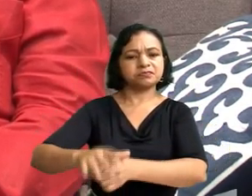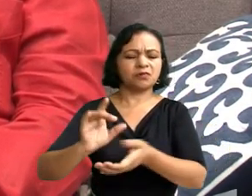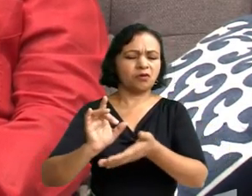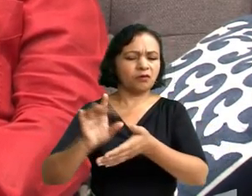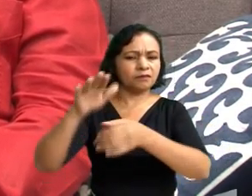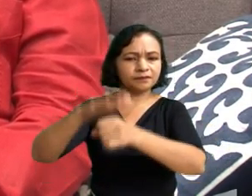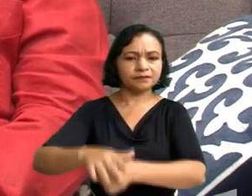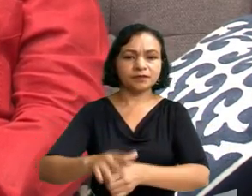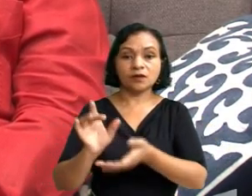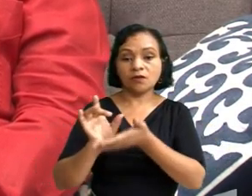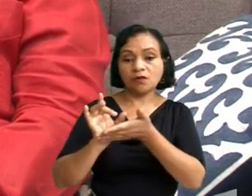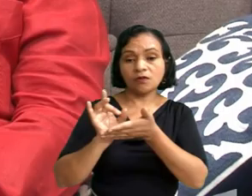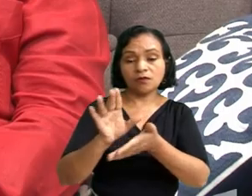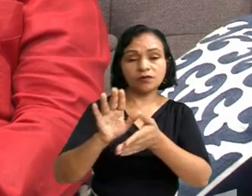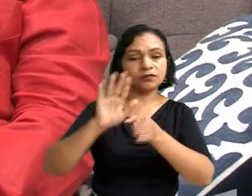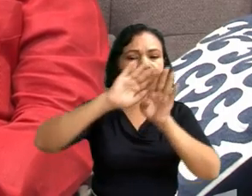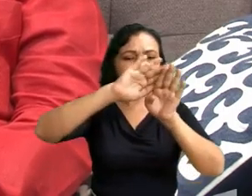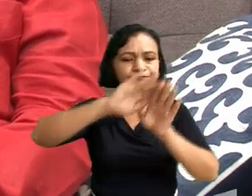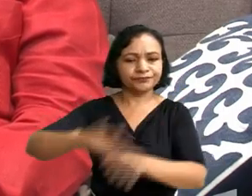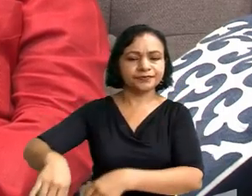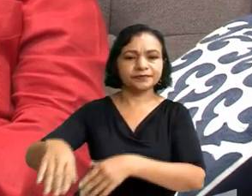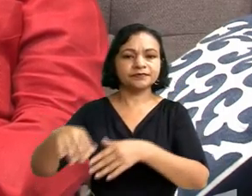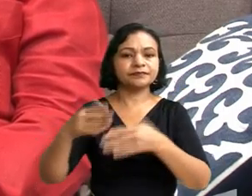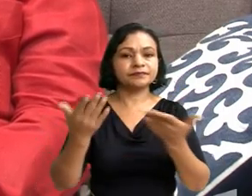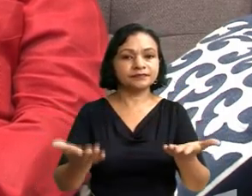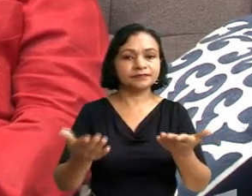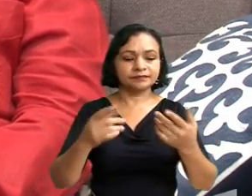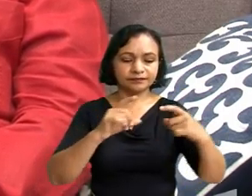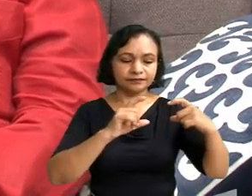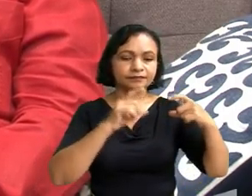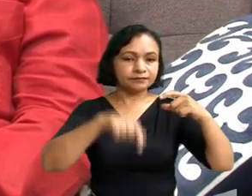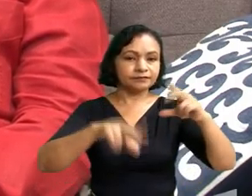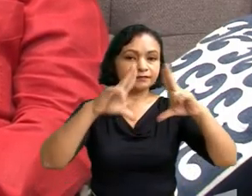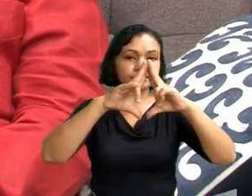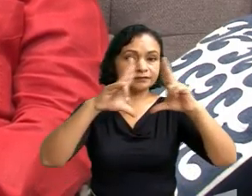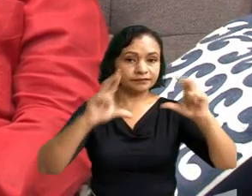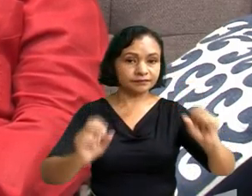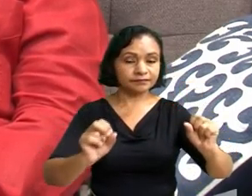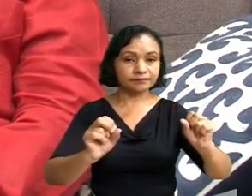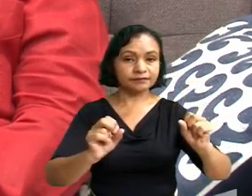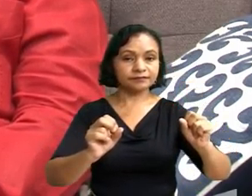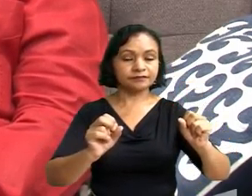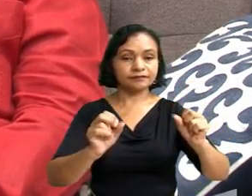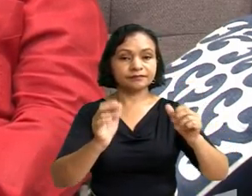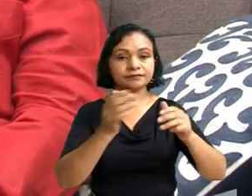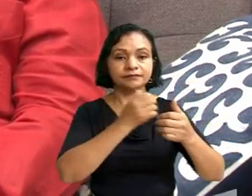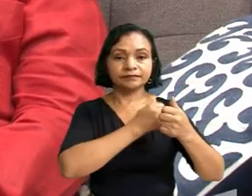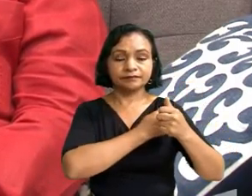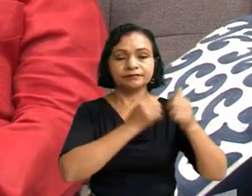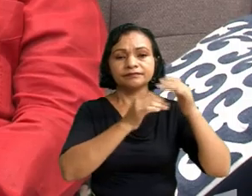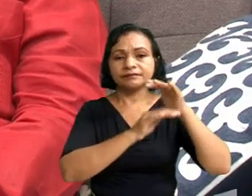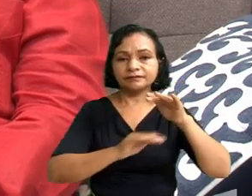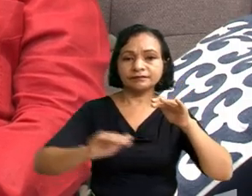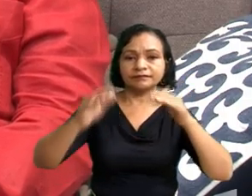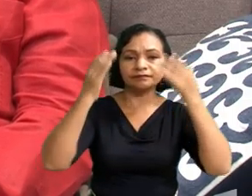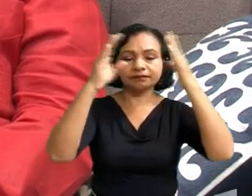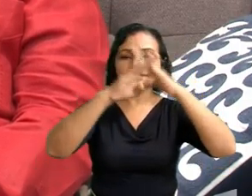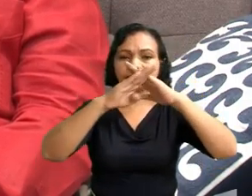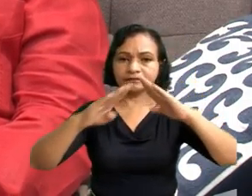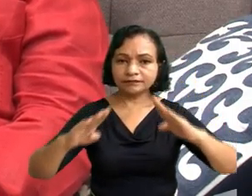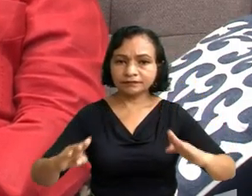el odio debemos vivirlo desterrando de nuestro país esperando la cultura de paz